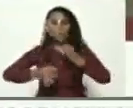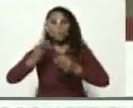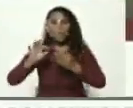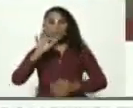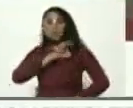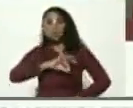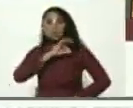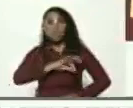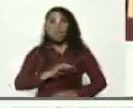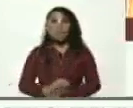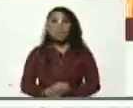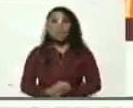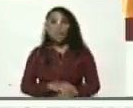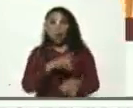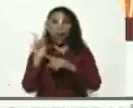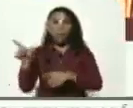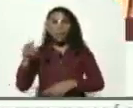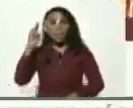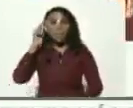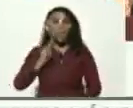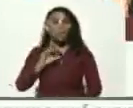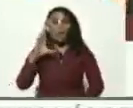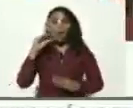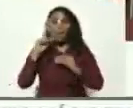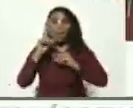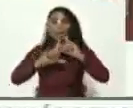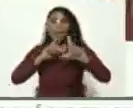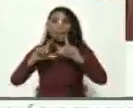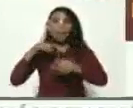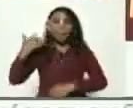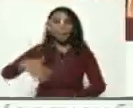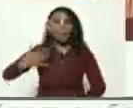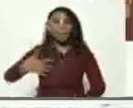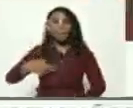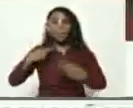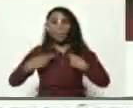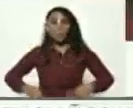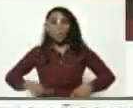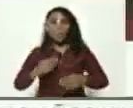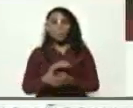social. Allí Bolívar nos hablaba con el lenguaje de los derechos humanos.